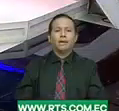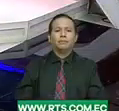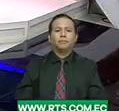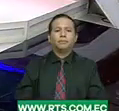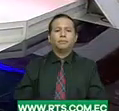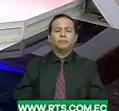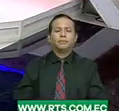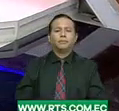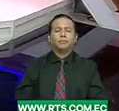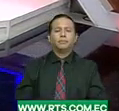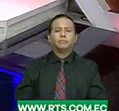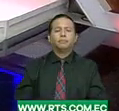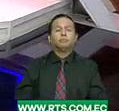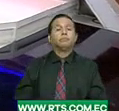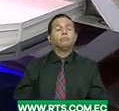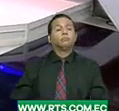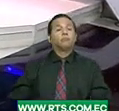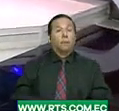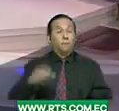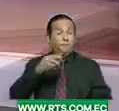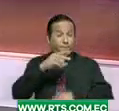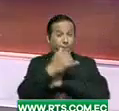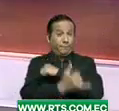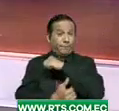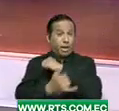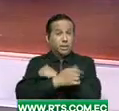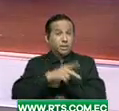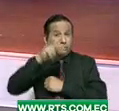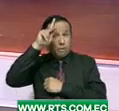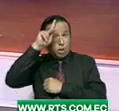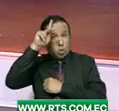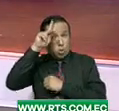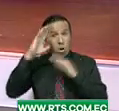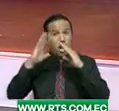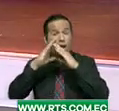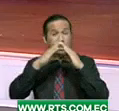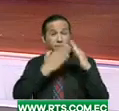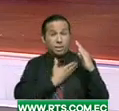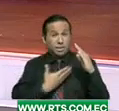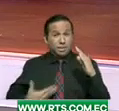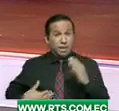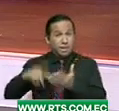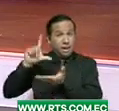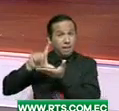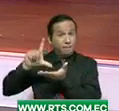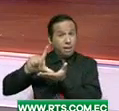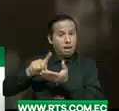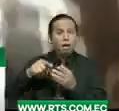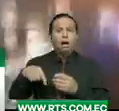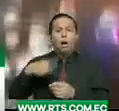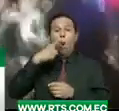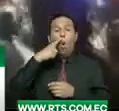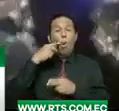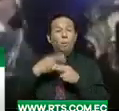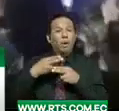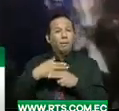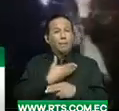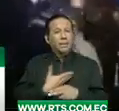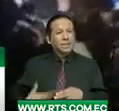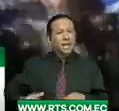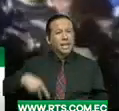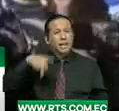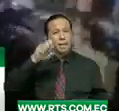Y la justicia peruana allanó el Palacio de Gobierno de Lima en busca de Jennifer Paredes, cuñada del presidente izquierdista Pedro Castillo,